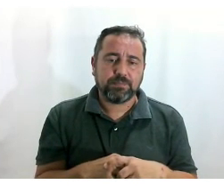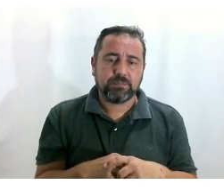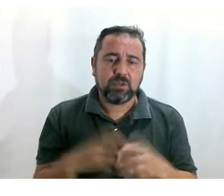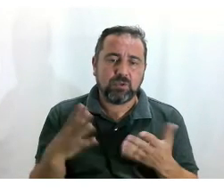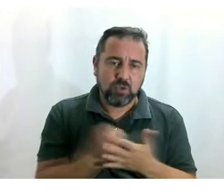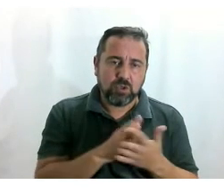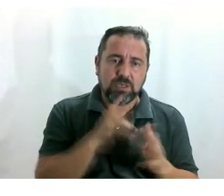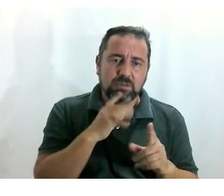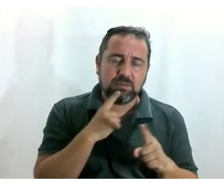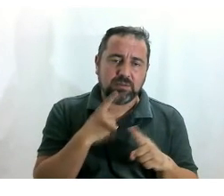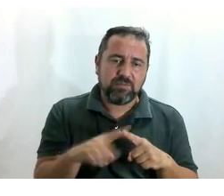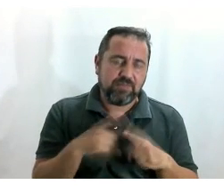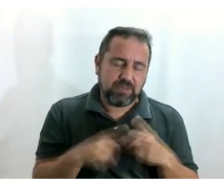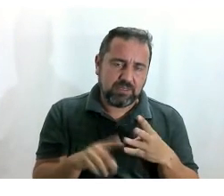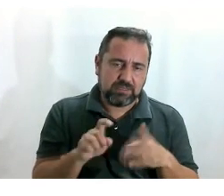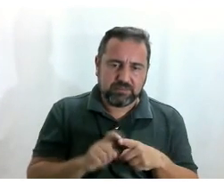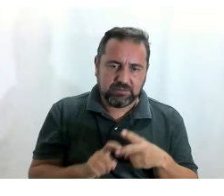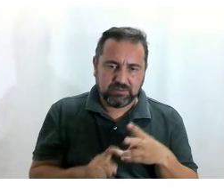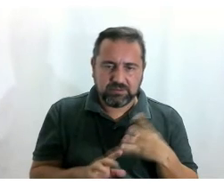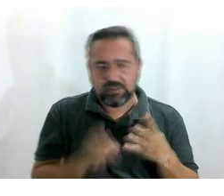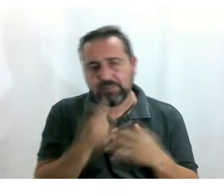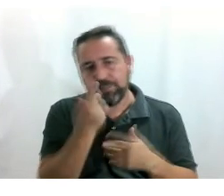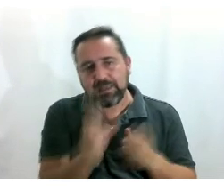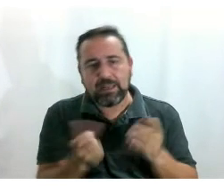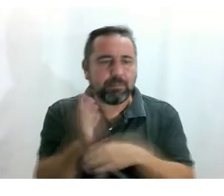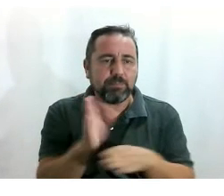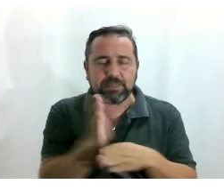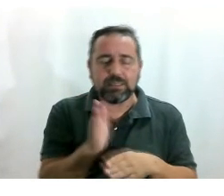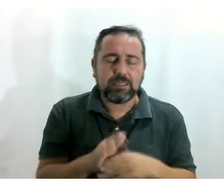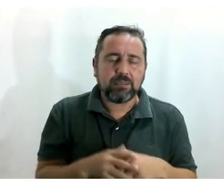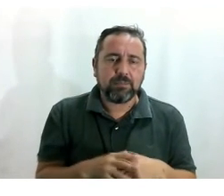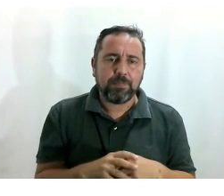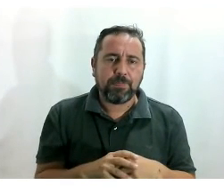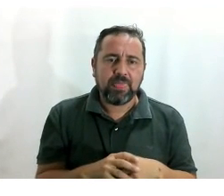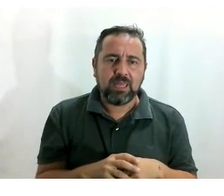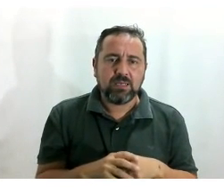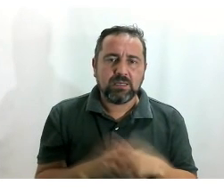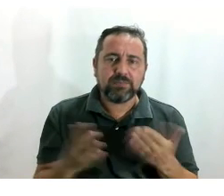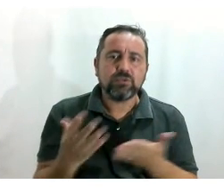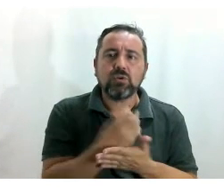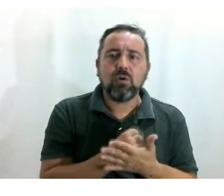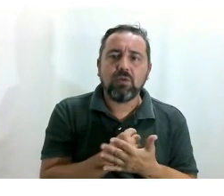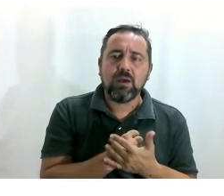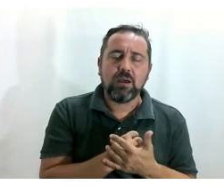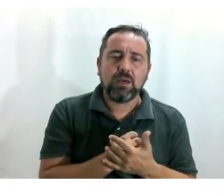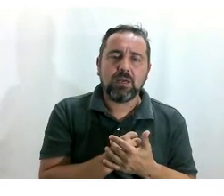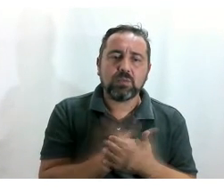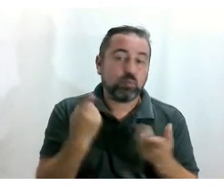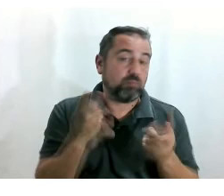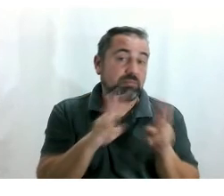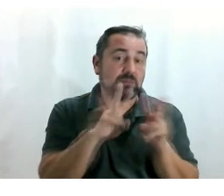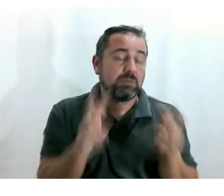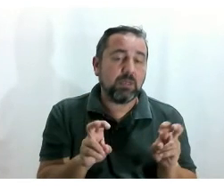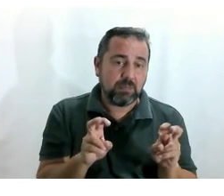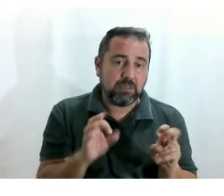de distinta naturaleza los casos que plantean, finalmente todas redundan en una cuestión que también